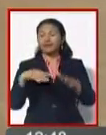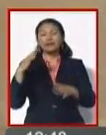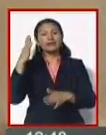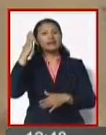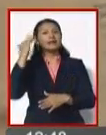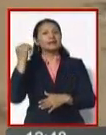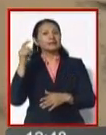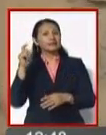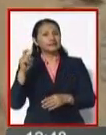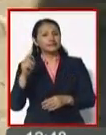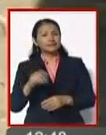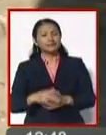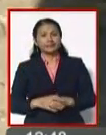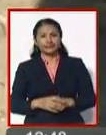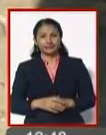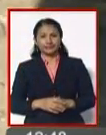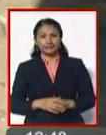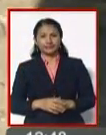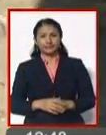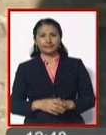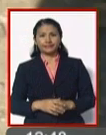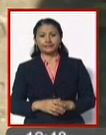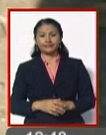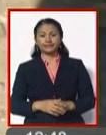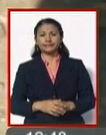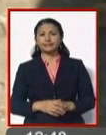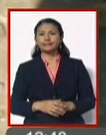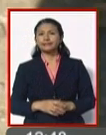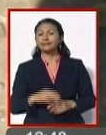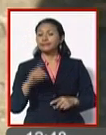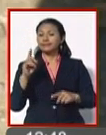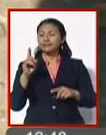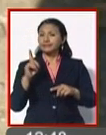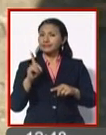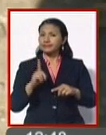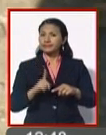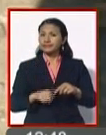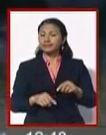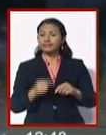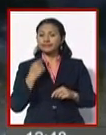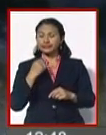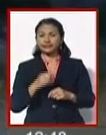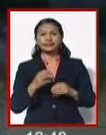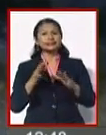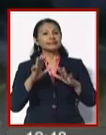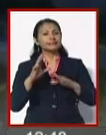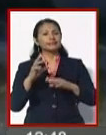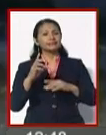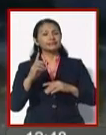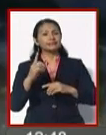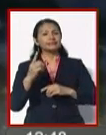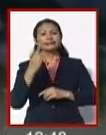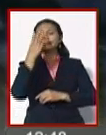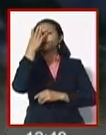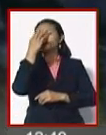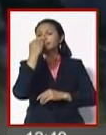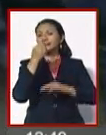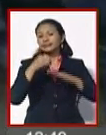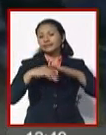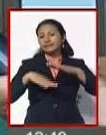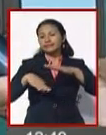porque él, bueno, también no puede que descansar bajo un vehículo